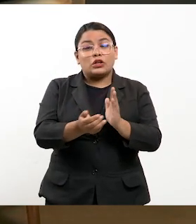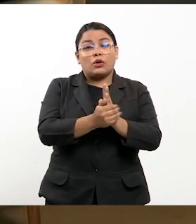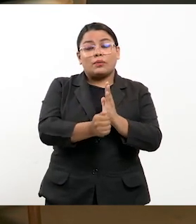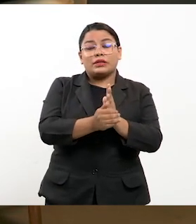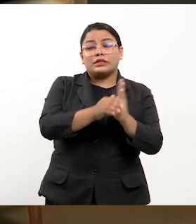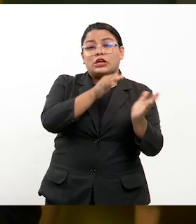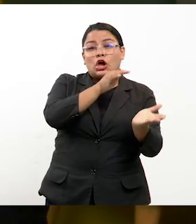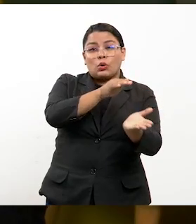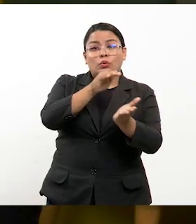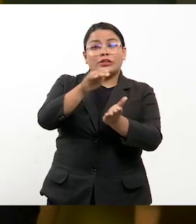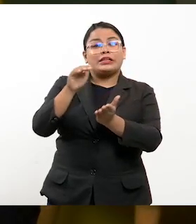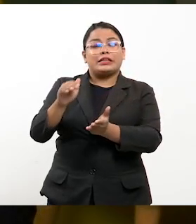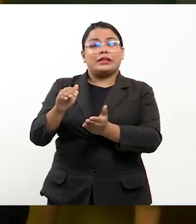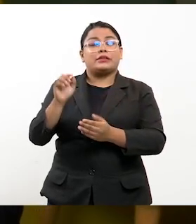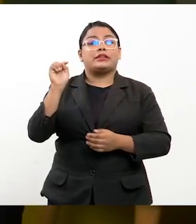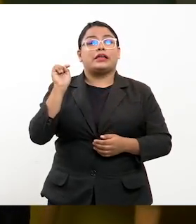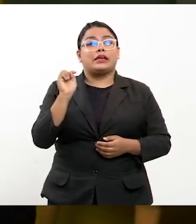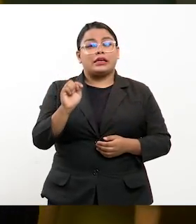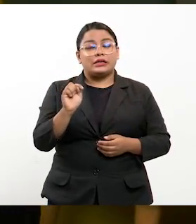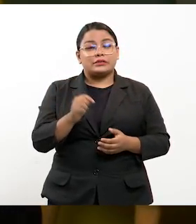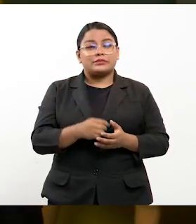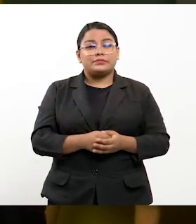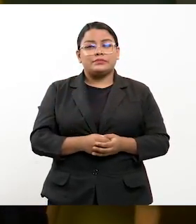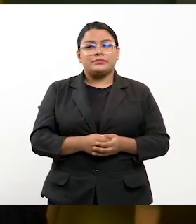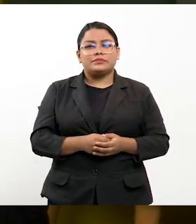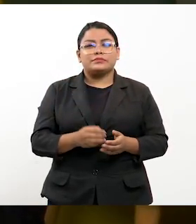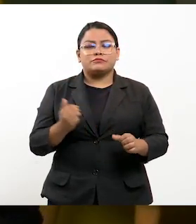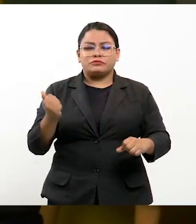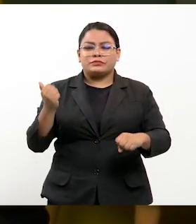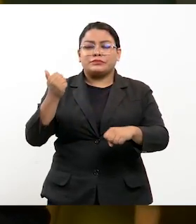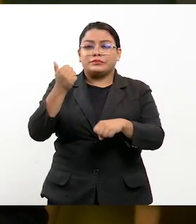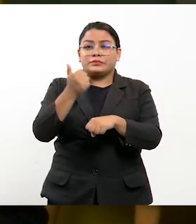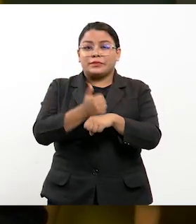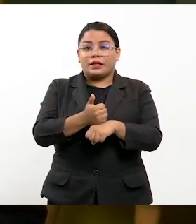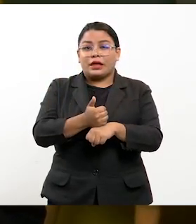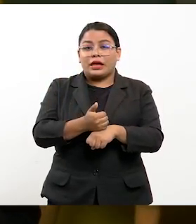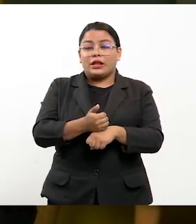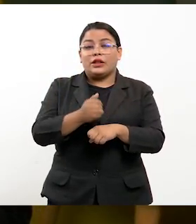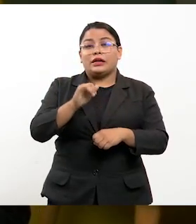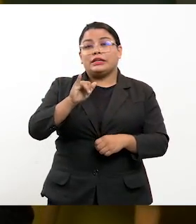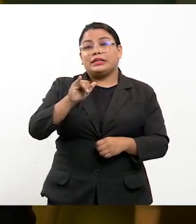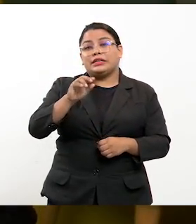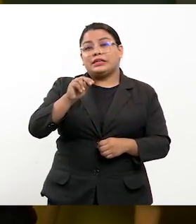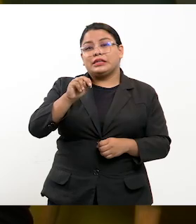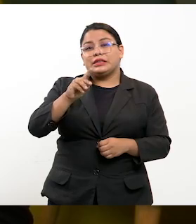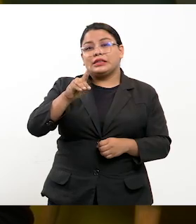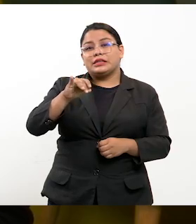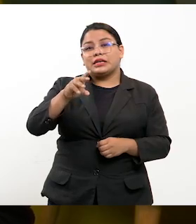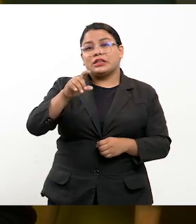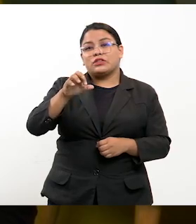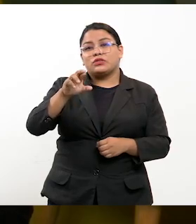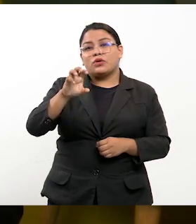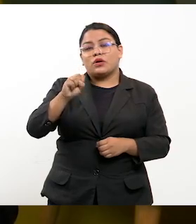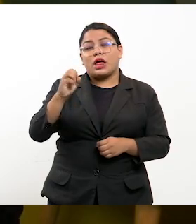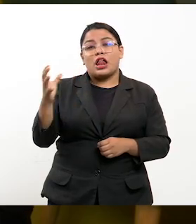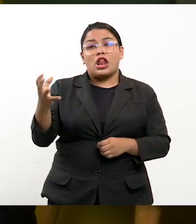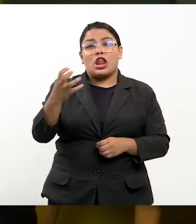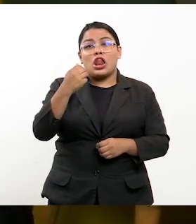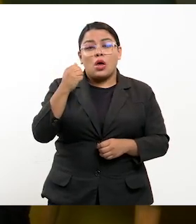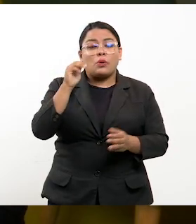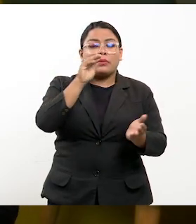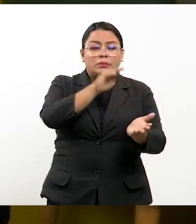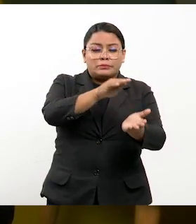unidad. Estas competencias se van a concretizar en los indicadores de logro para esas unidades. Por